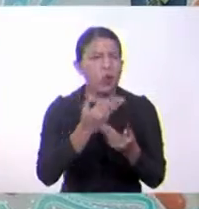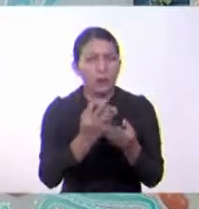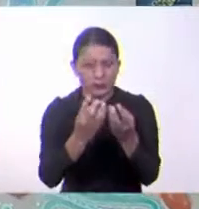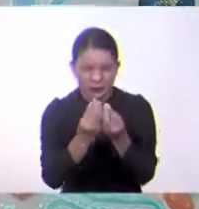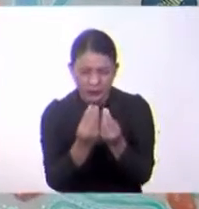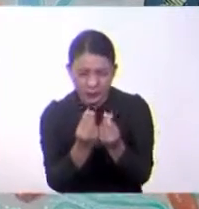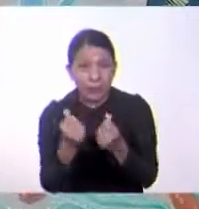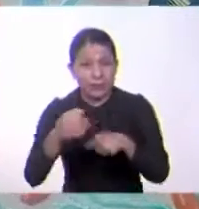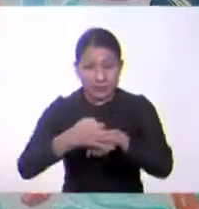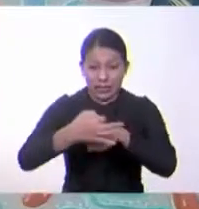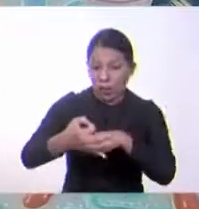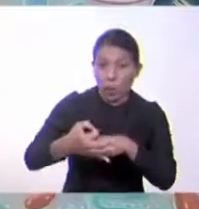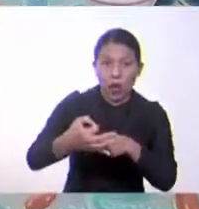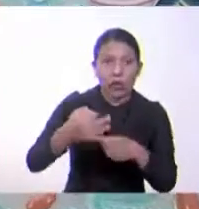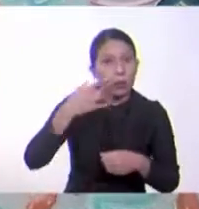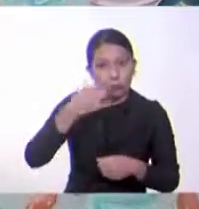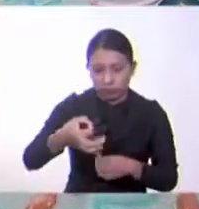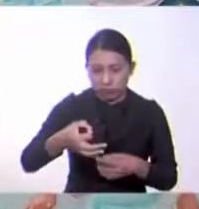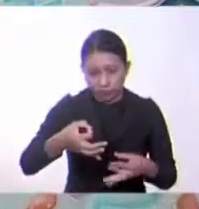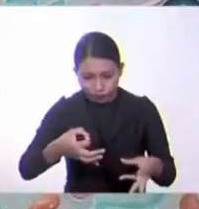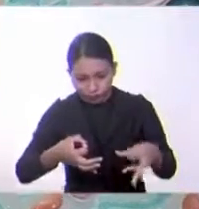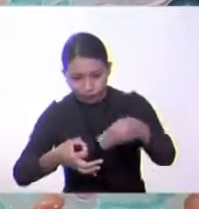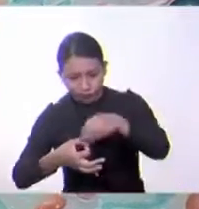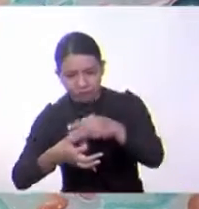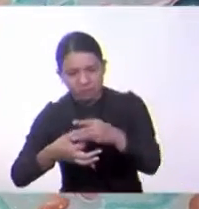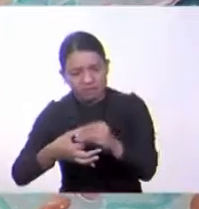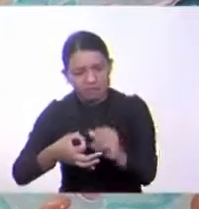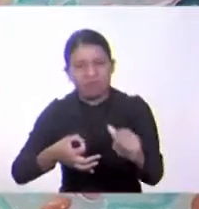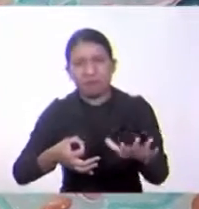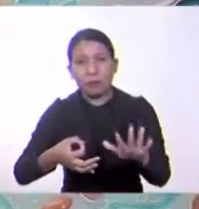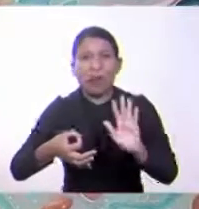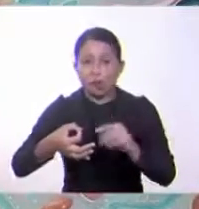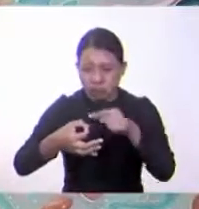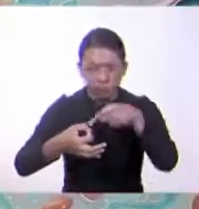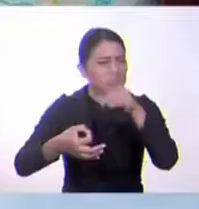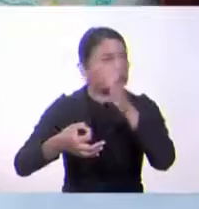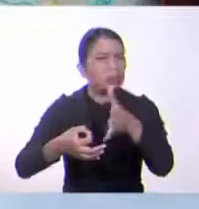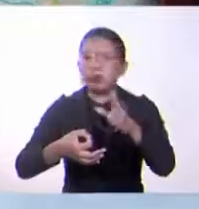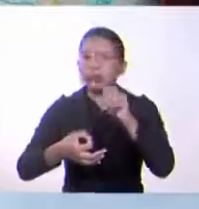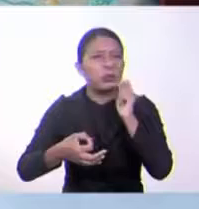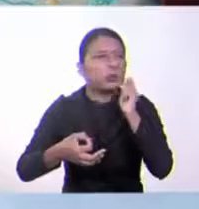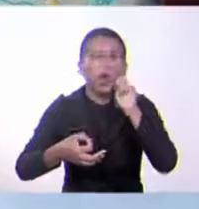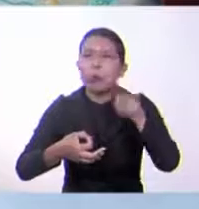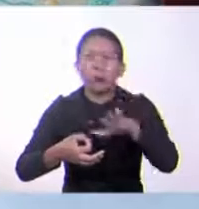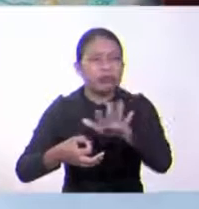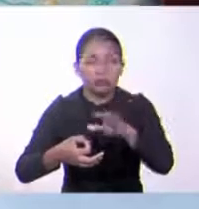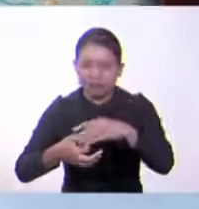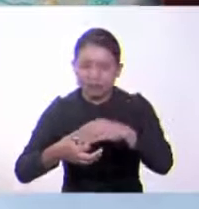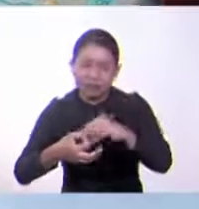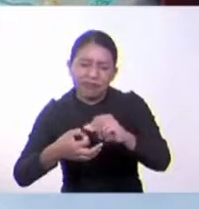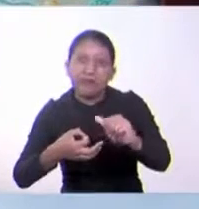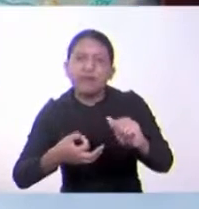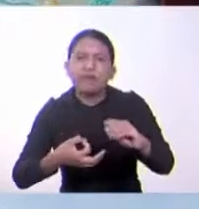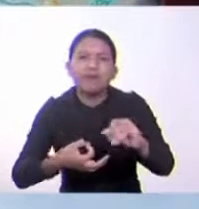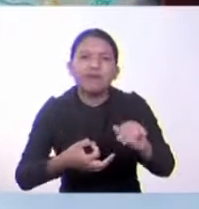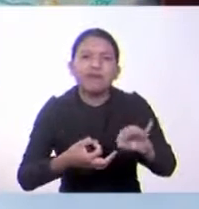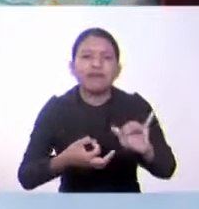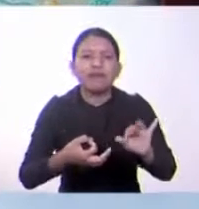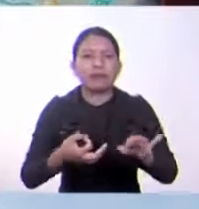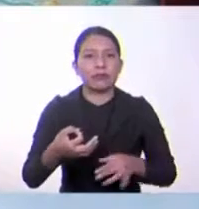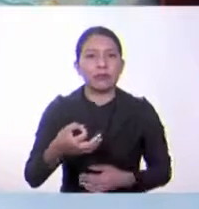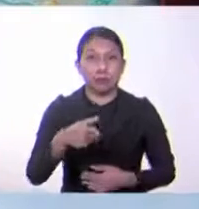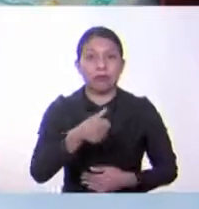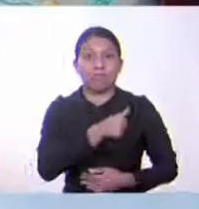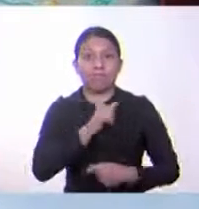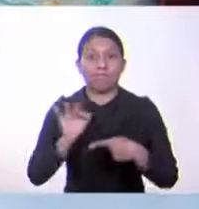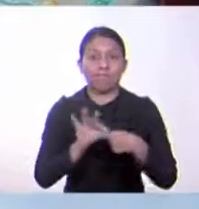de la célula como aquellos productos residuales del interior de la célula. Parece que ha sido un poco